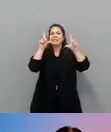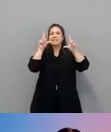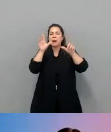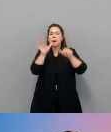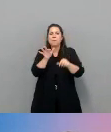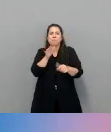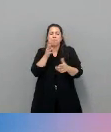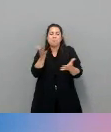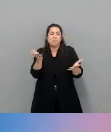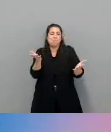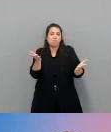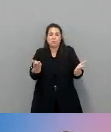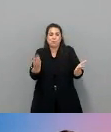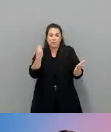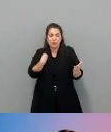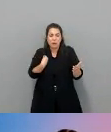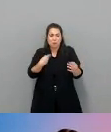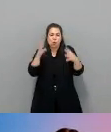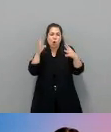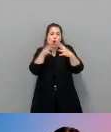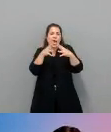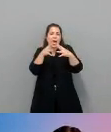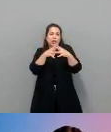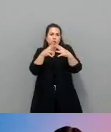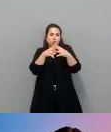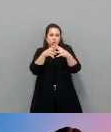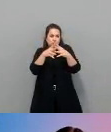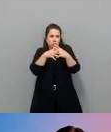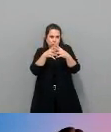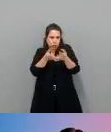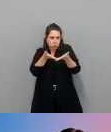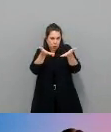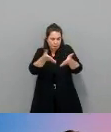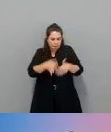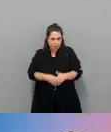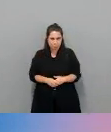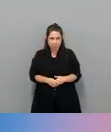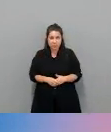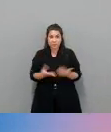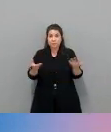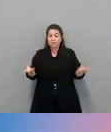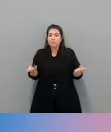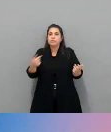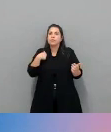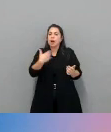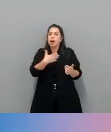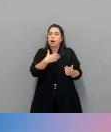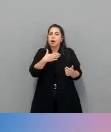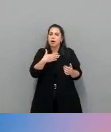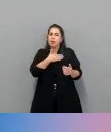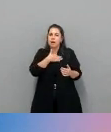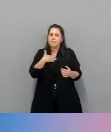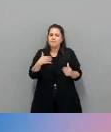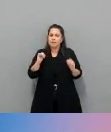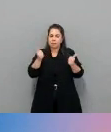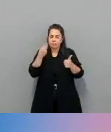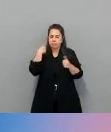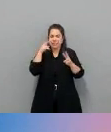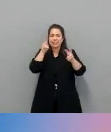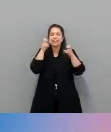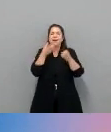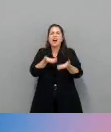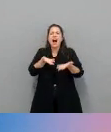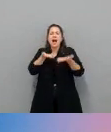y bueno, la estructura un poco que tiene. Entonces, bueno, yo quiero empezar a hablar de lo que son las ayudas sociales, ¿no?